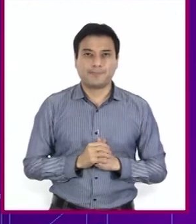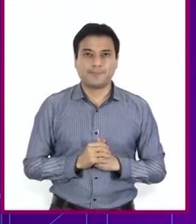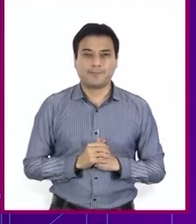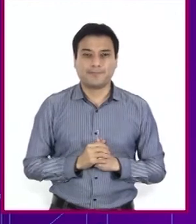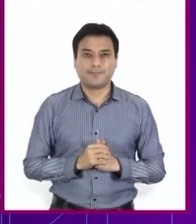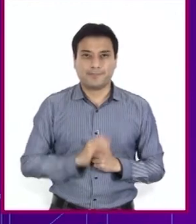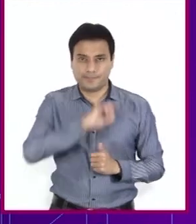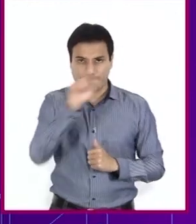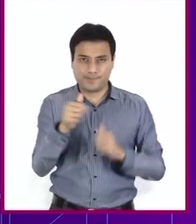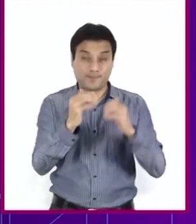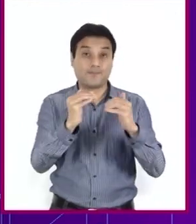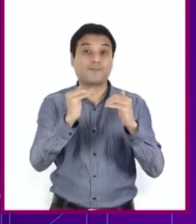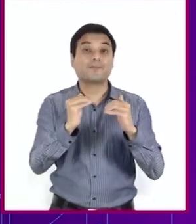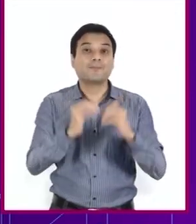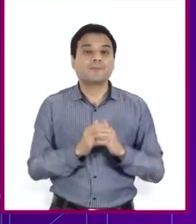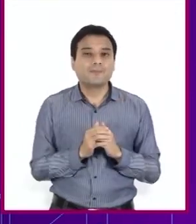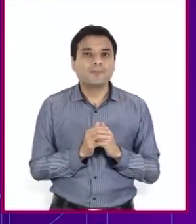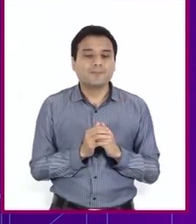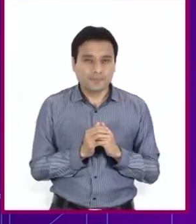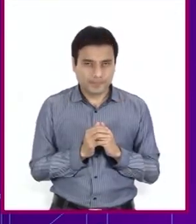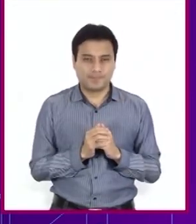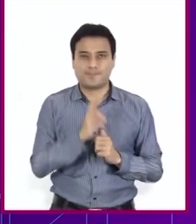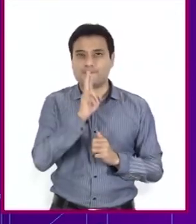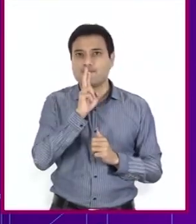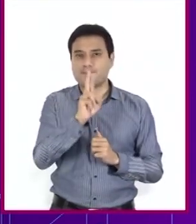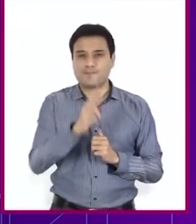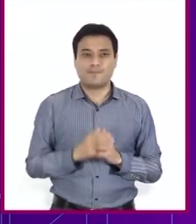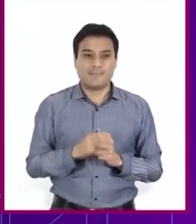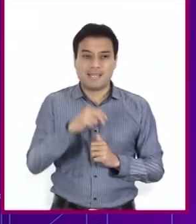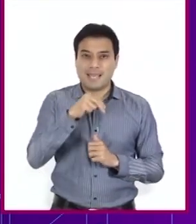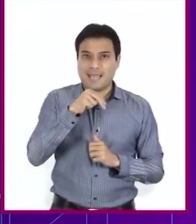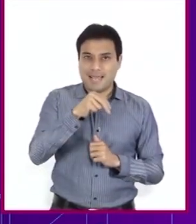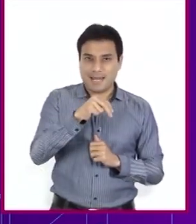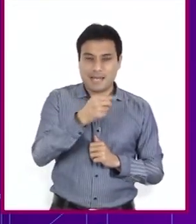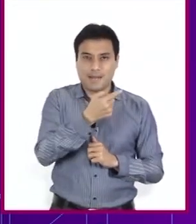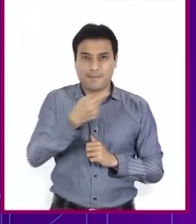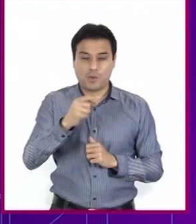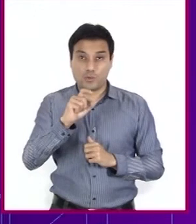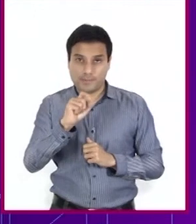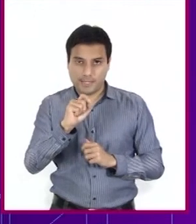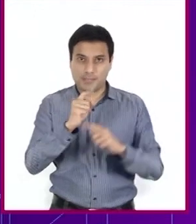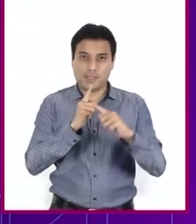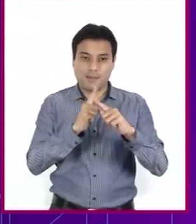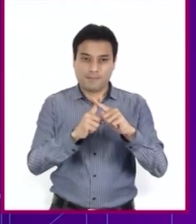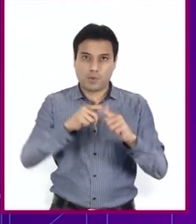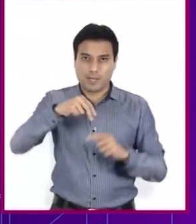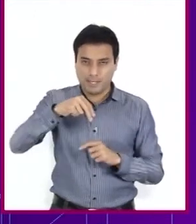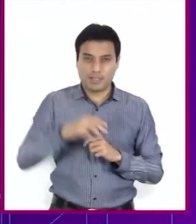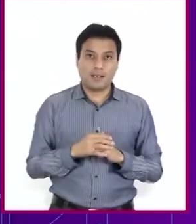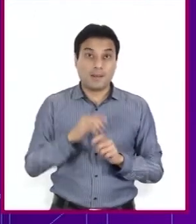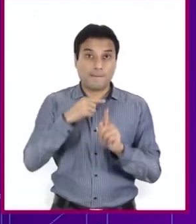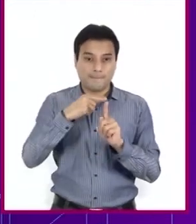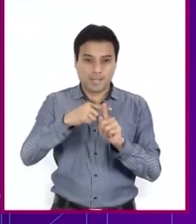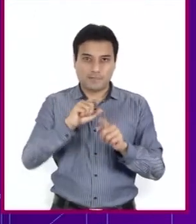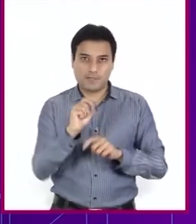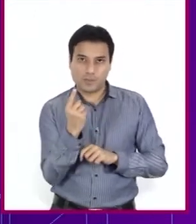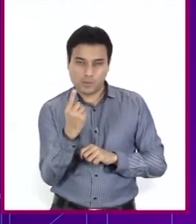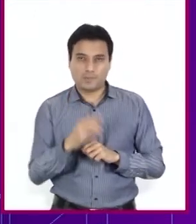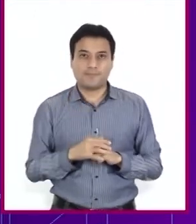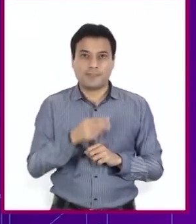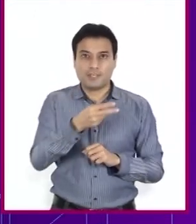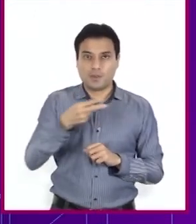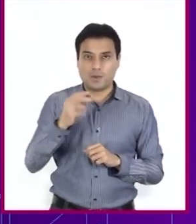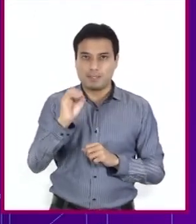Se resuelve por factorización quedando n menos 20 por n más 21 igual a 0.